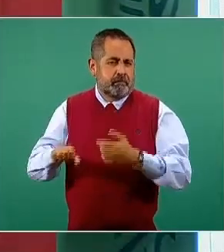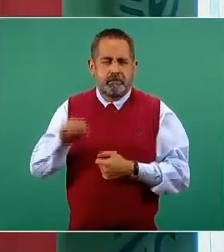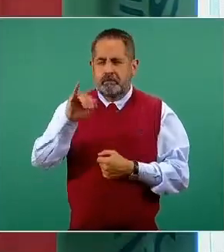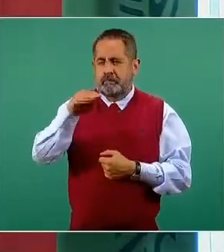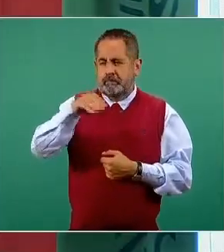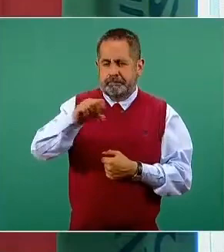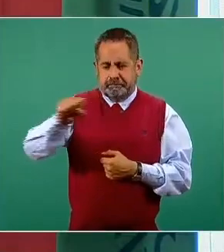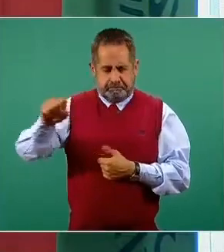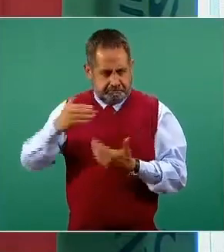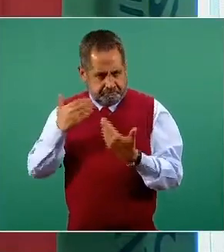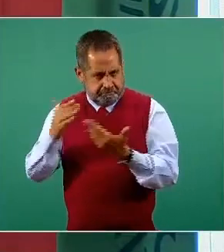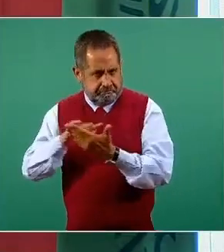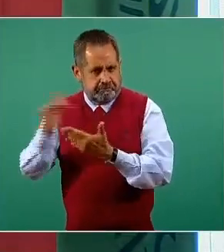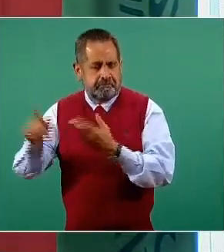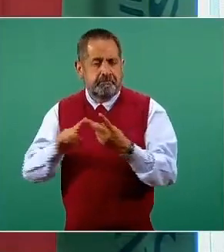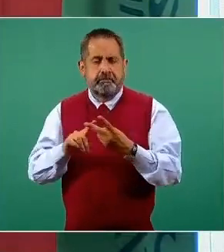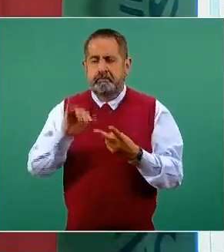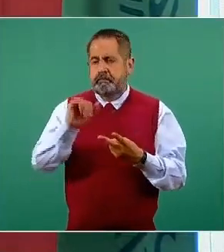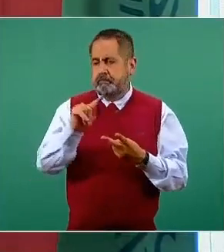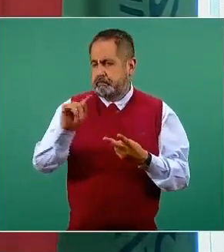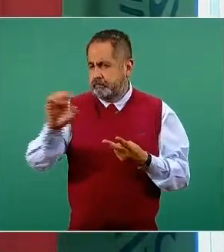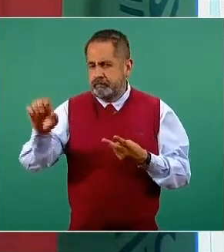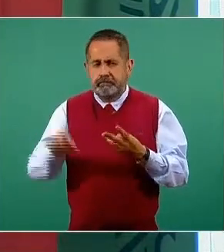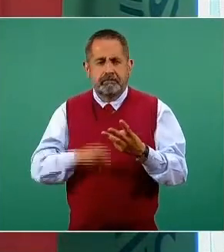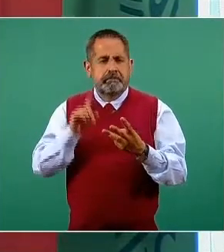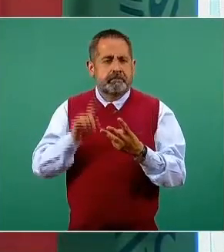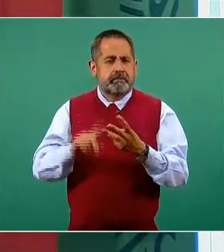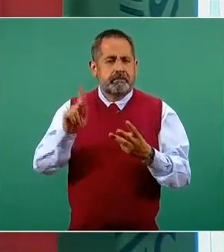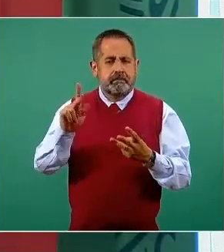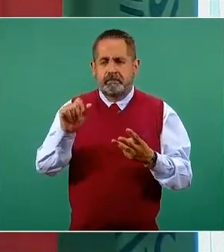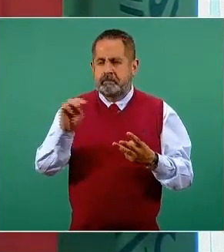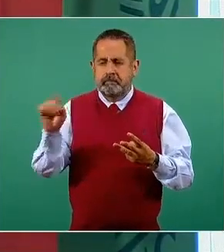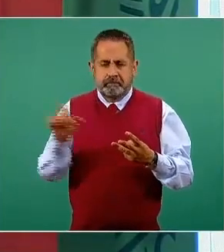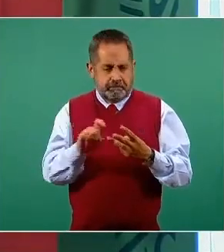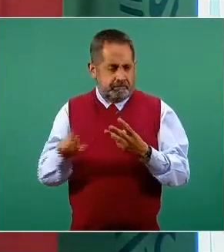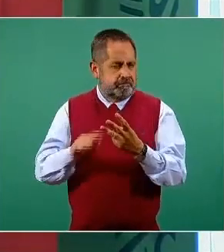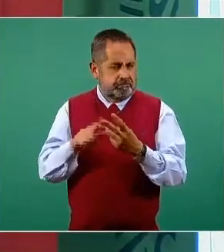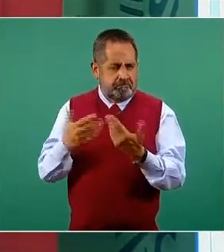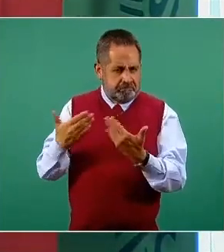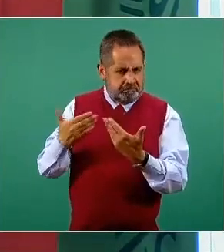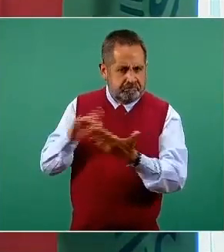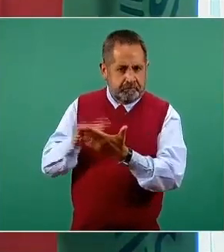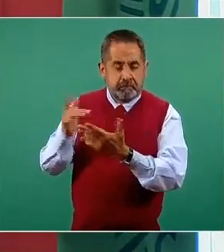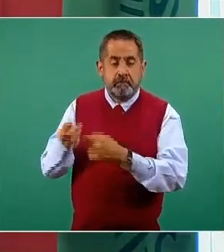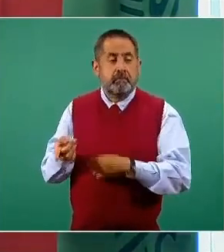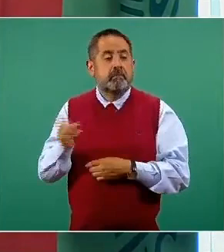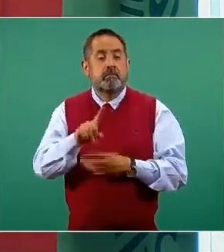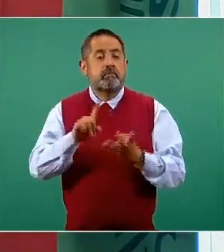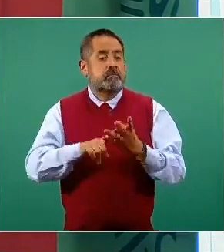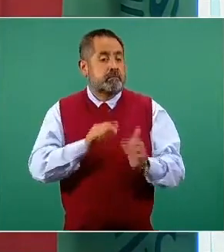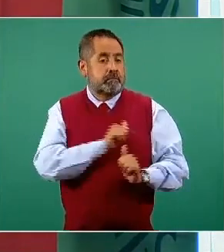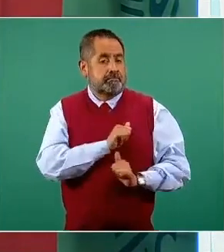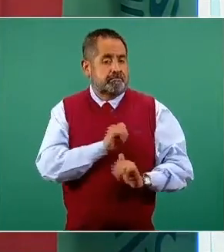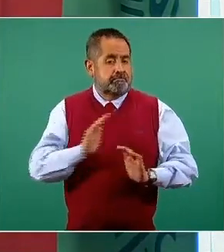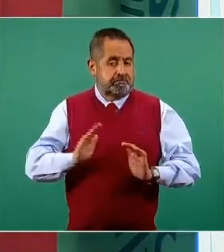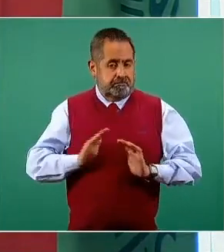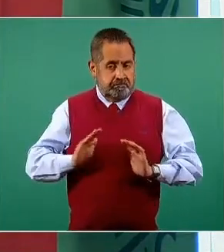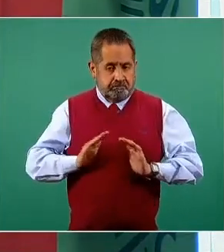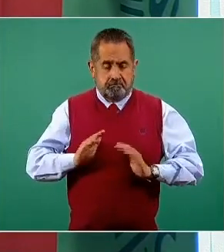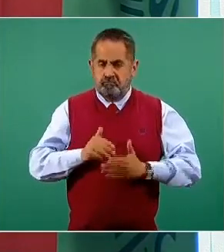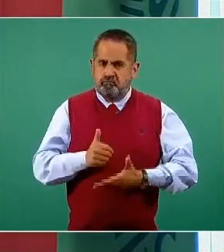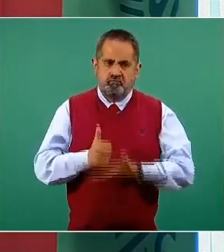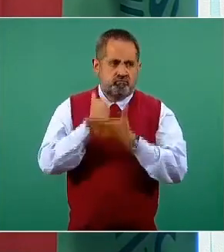Instituto Mexicano del Seguro Social, el ISSSTE, los servicios médicos de Pemex y desde luego las Fuerzas Armadas en